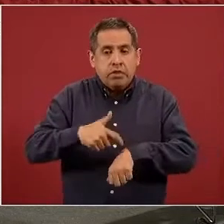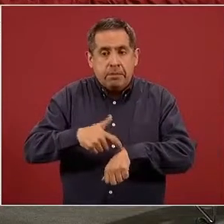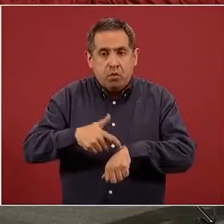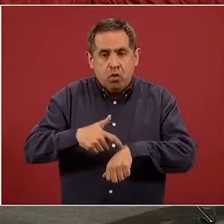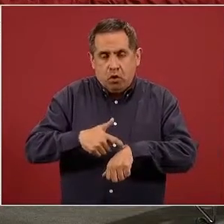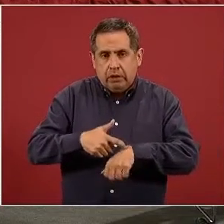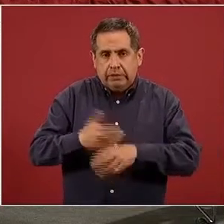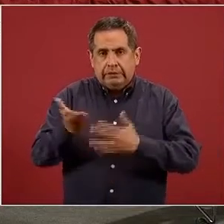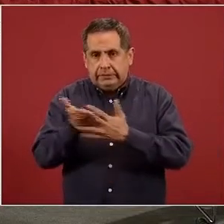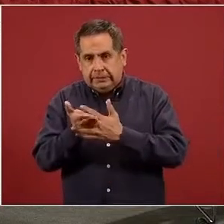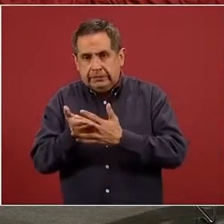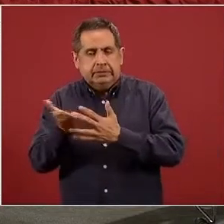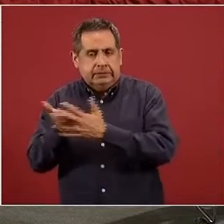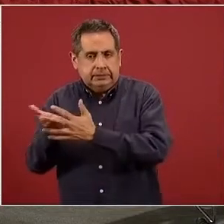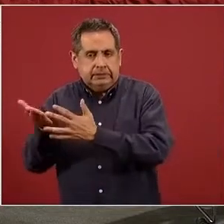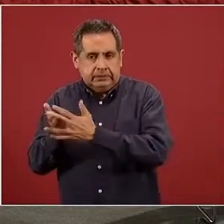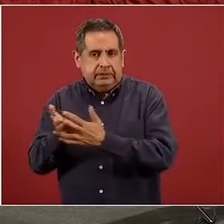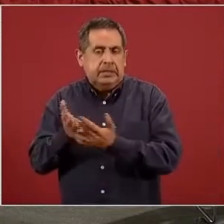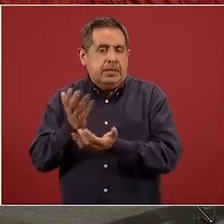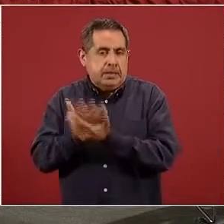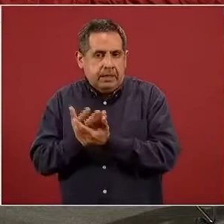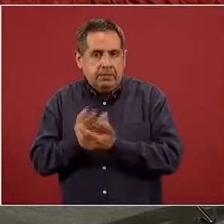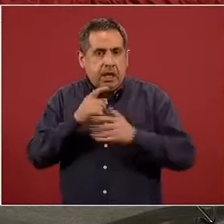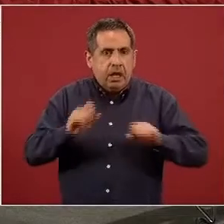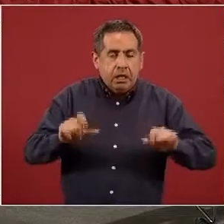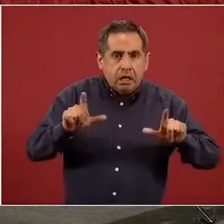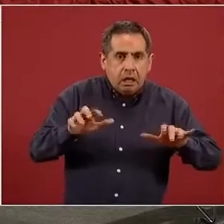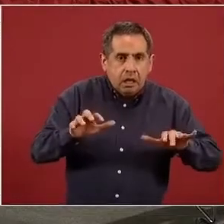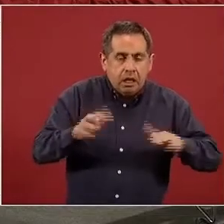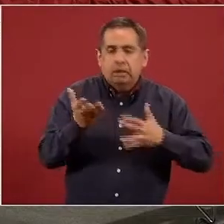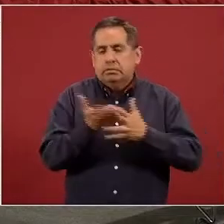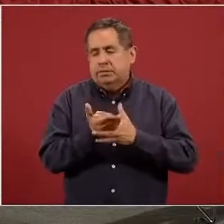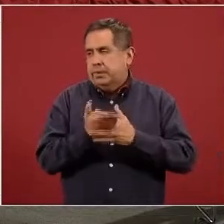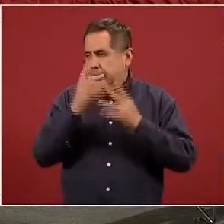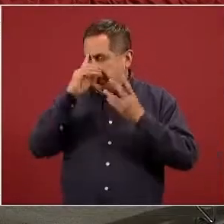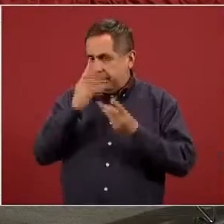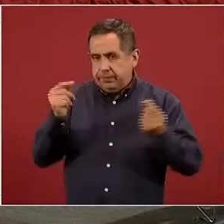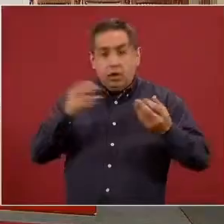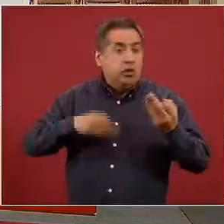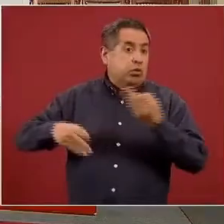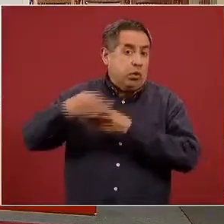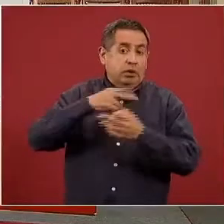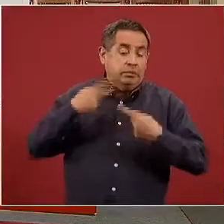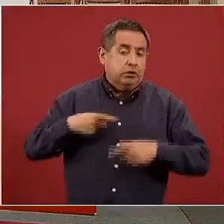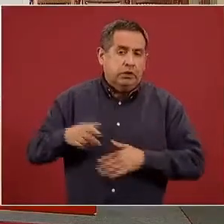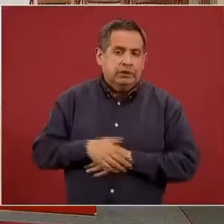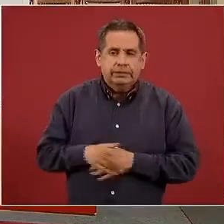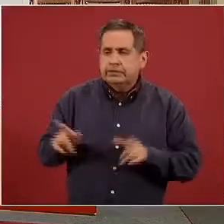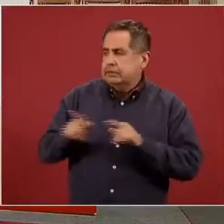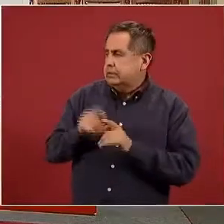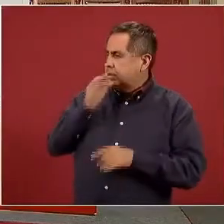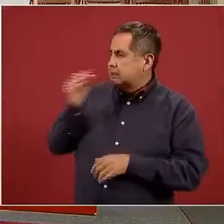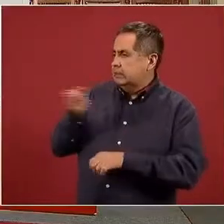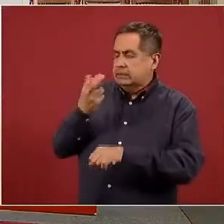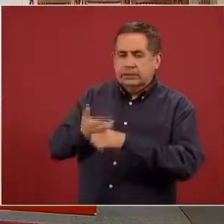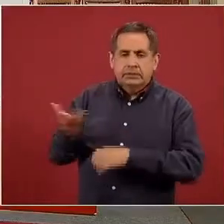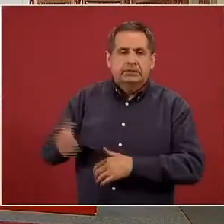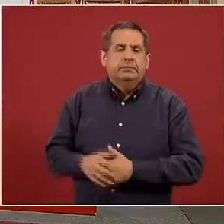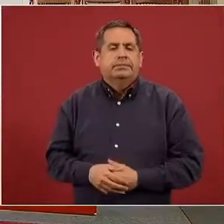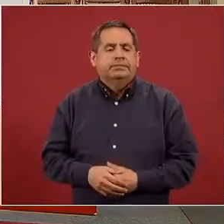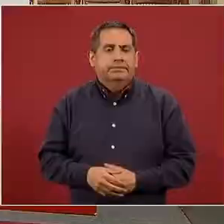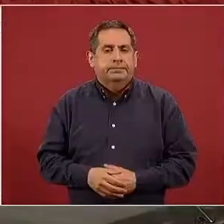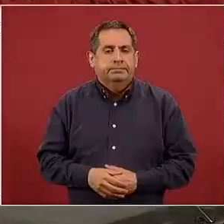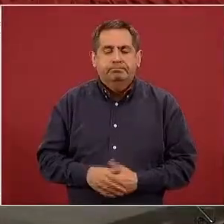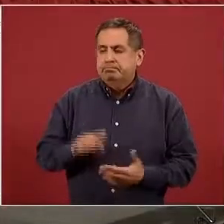descansos que son necesarios frente a las pantallas en general, ¿no? Para toda la población. Es cuanto, señor secretario. Muchas